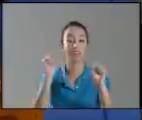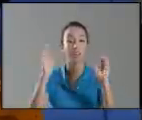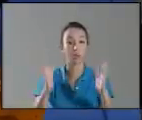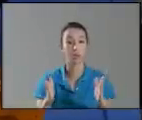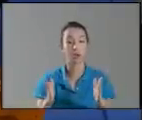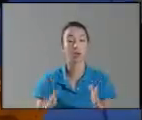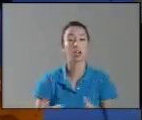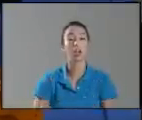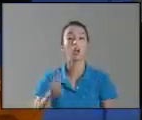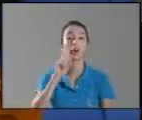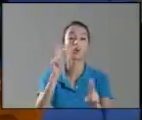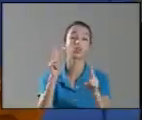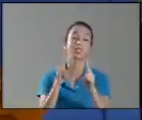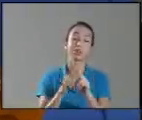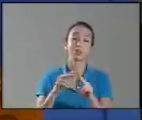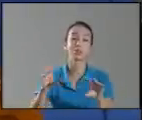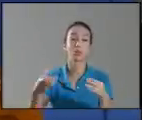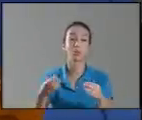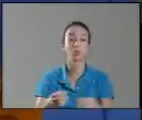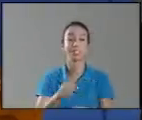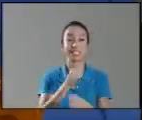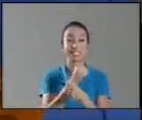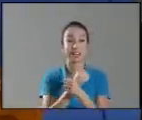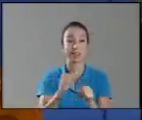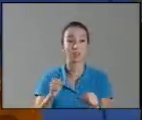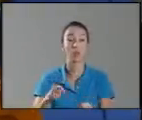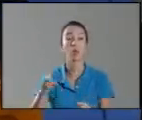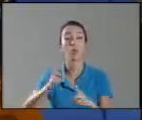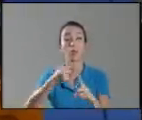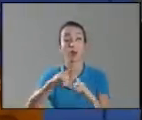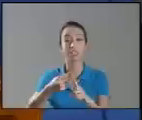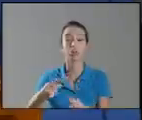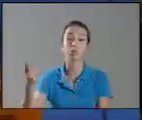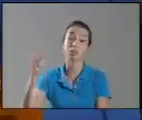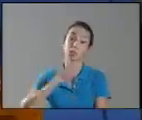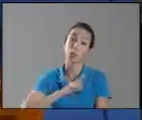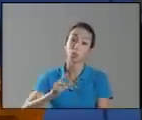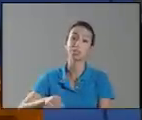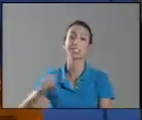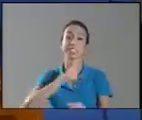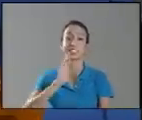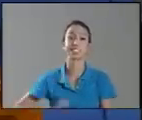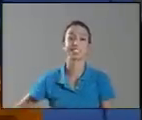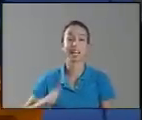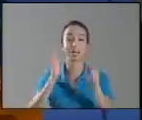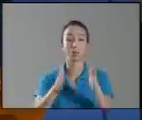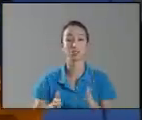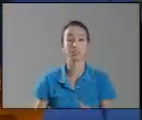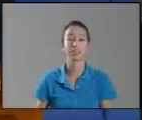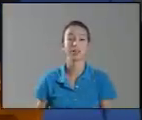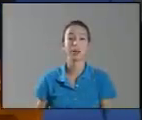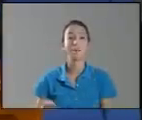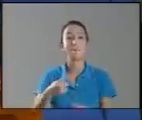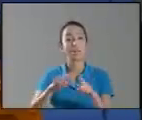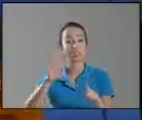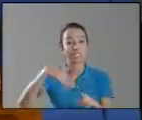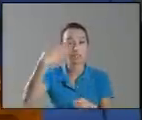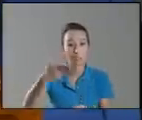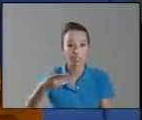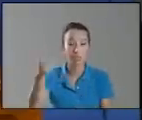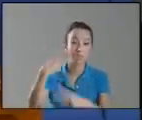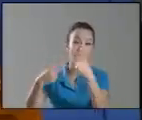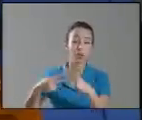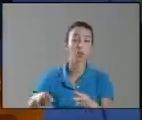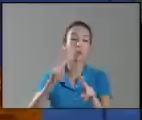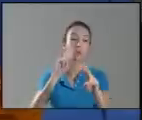Dios. No conocimiento solamente como Salvador. Pues como Salvador lo conocimos ya cuando venimos